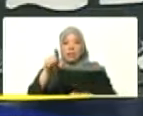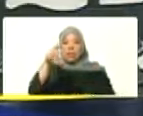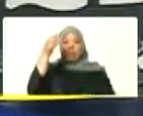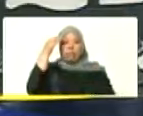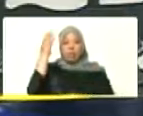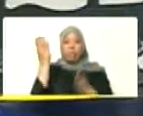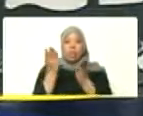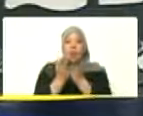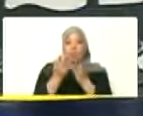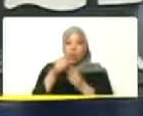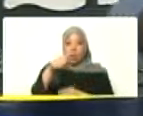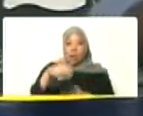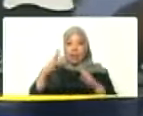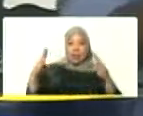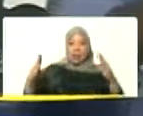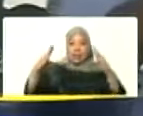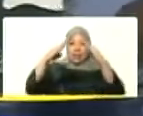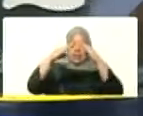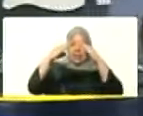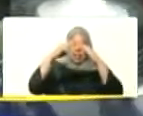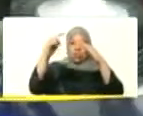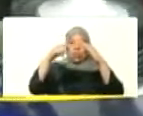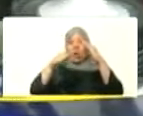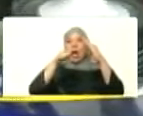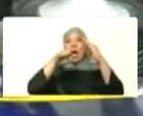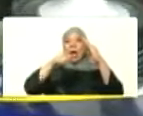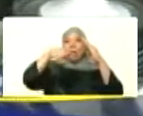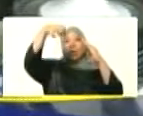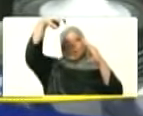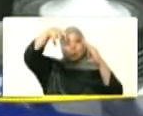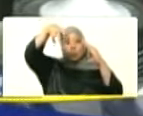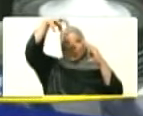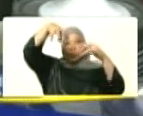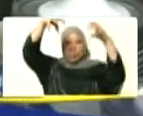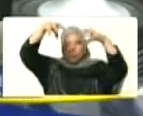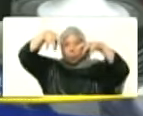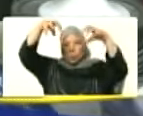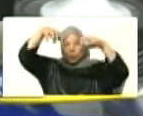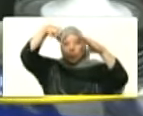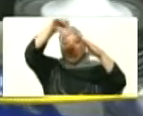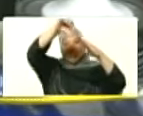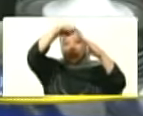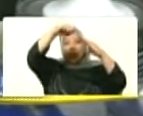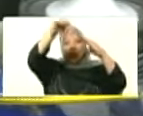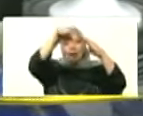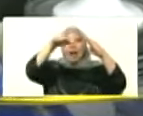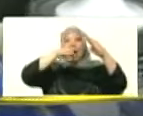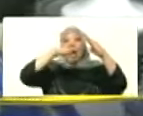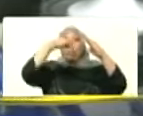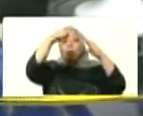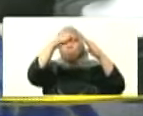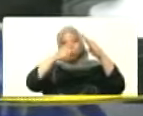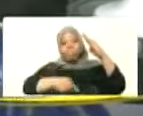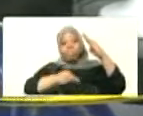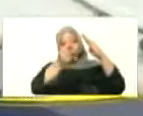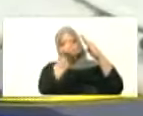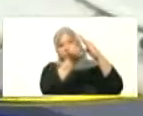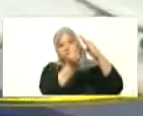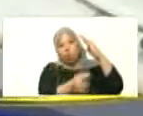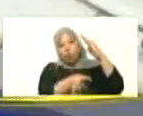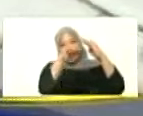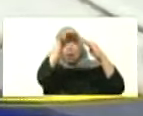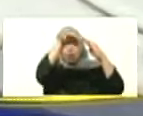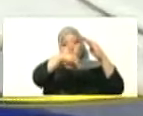con la parte interna, lo que es las aguas blancas, aguas servidas, y posteriormente para pintar